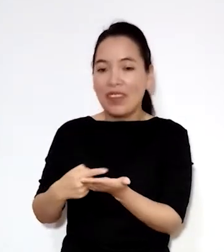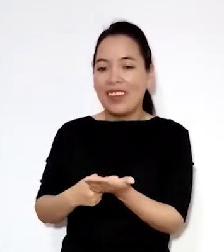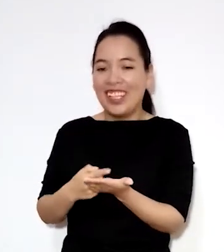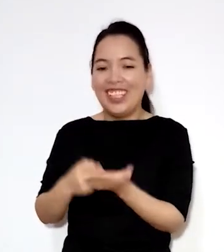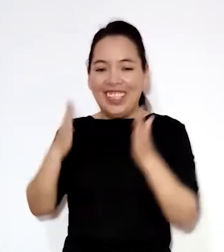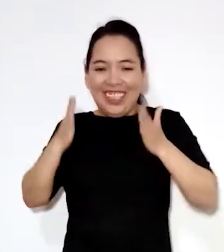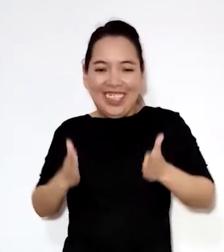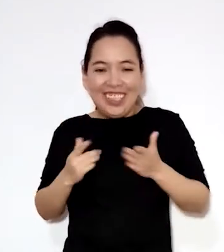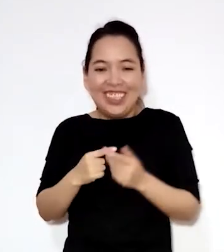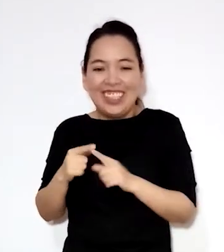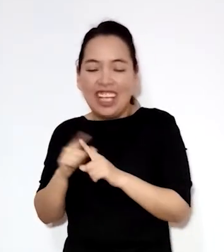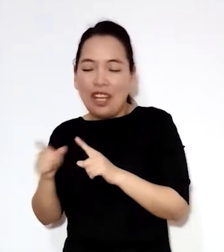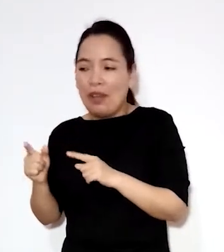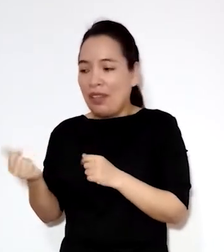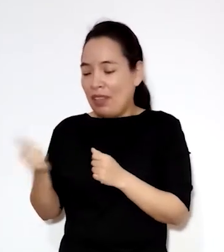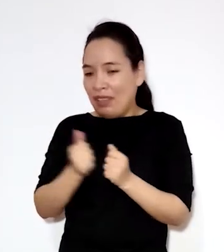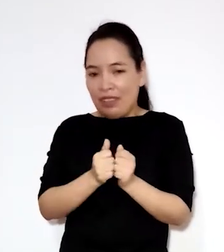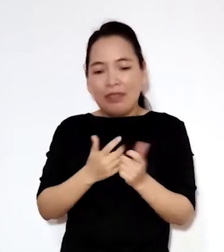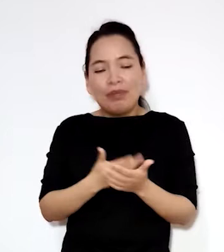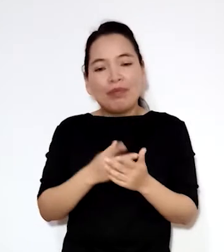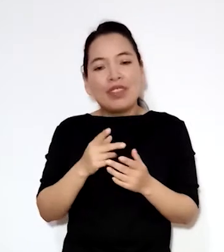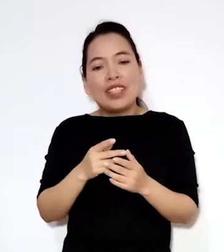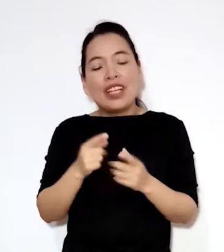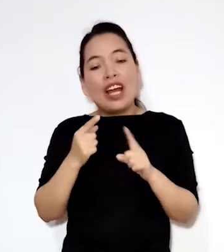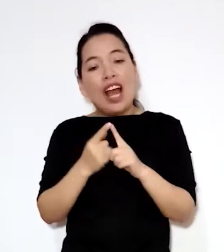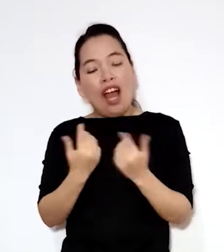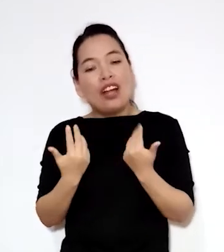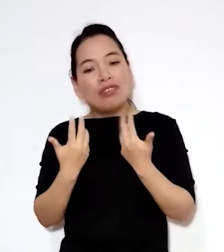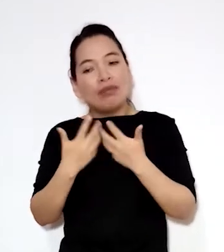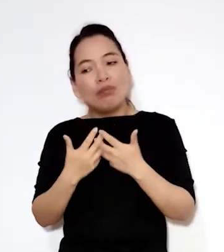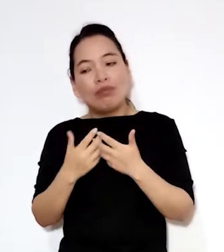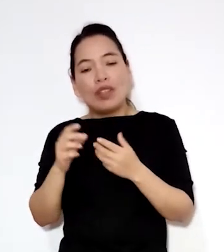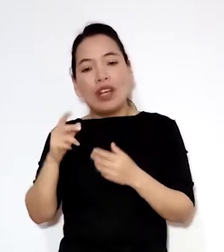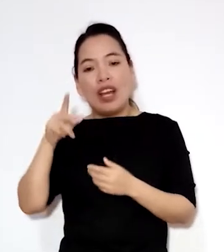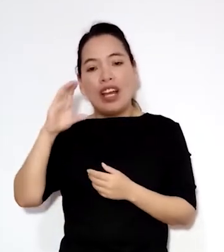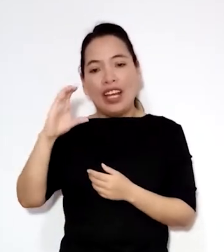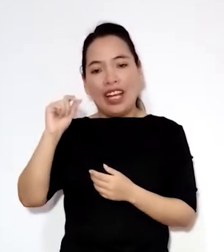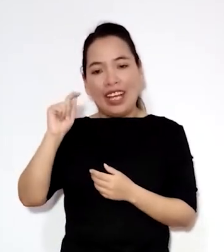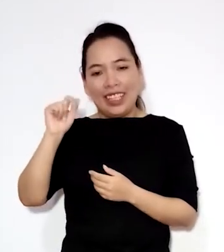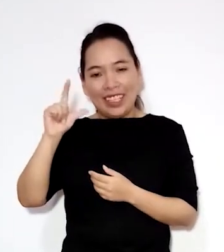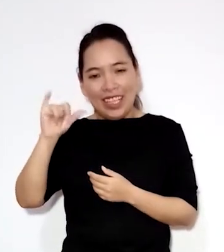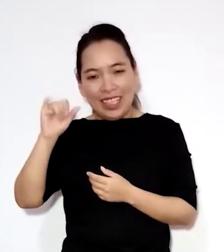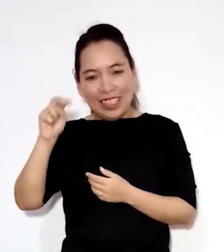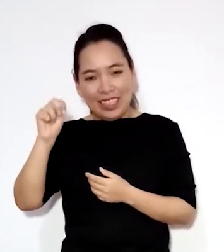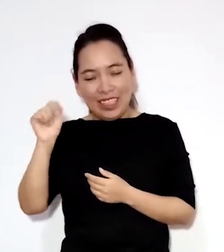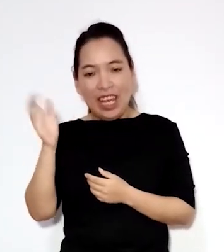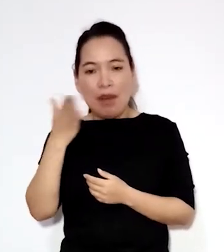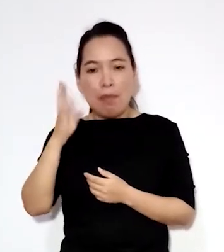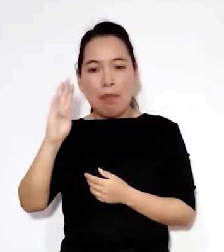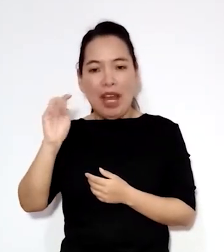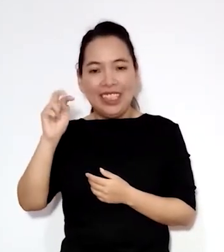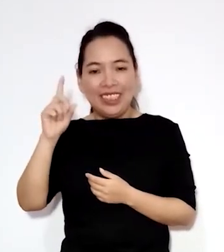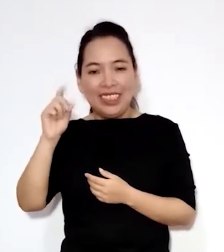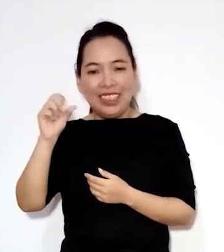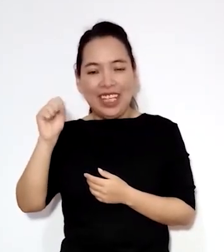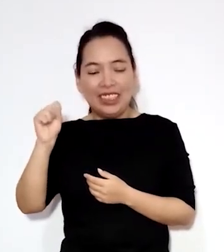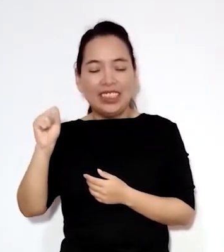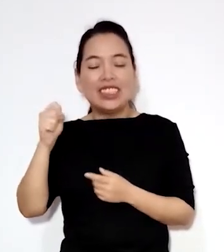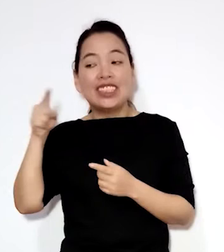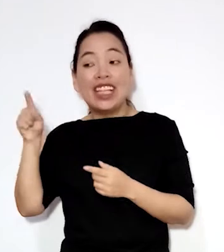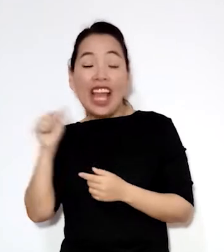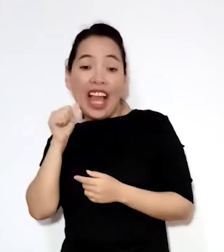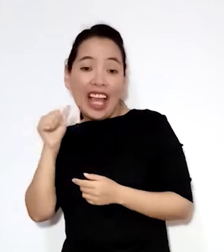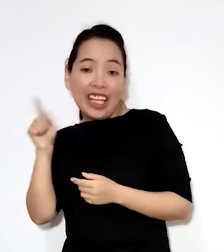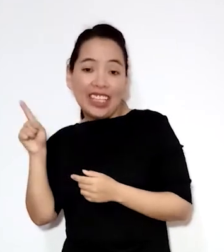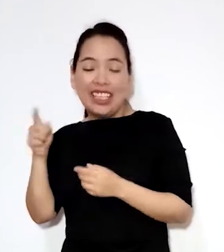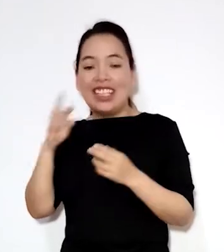nos has hecho del informe de la CLADE, y yo voy a tener el gusto de facilitar el